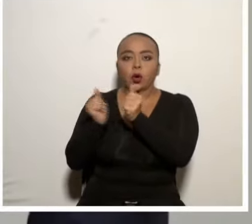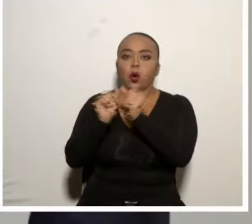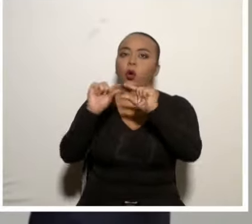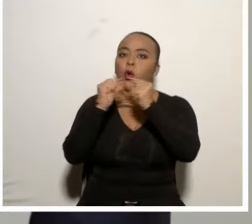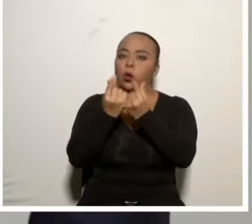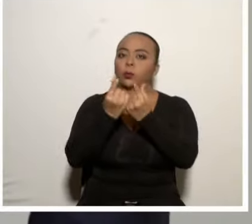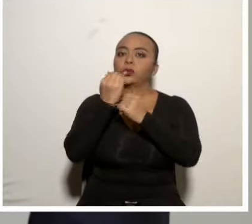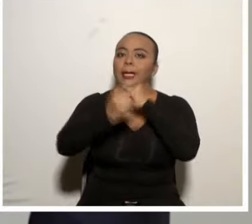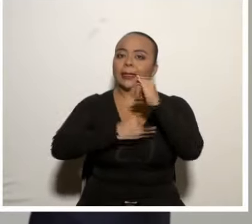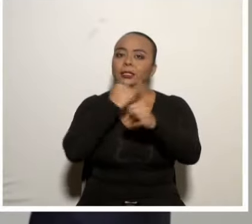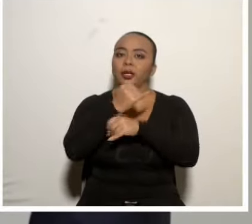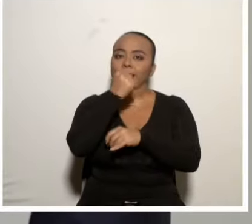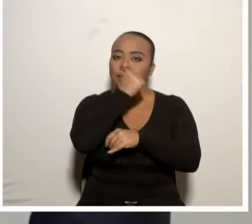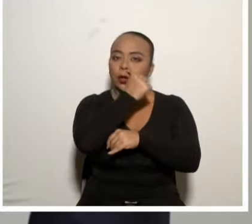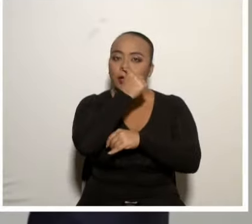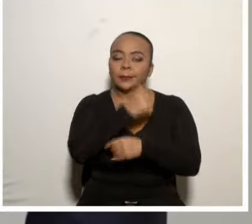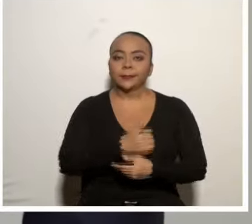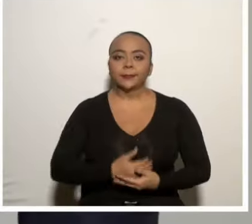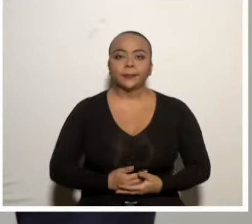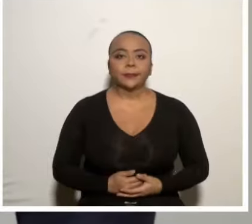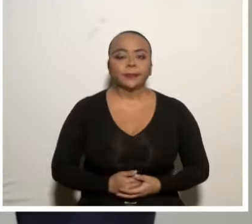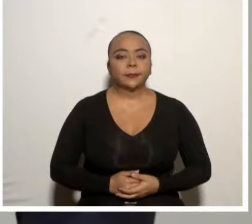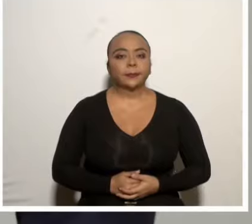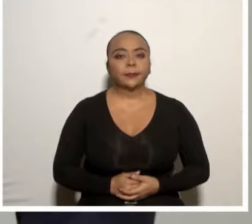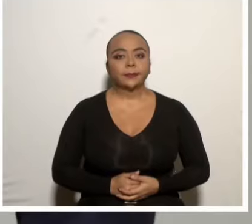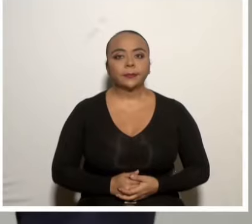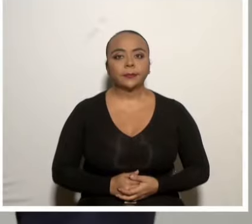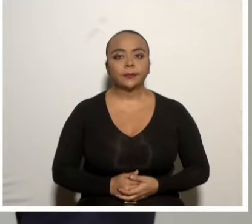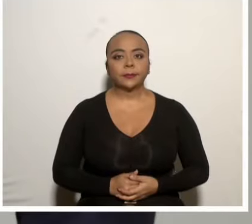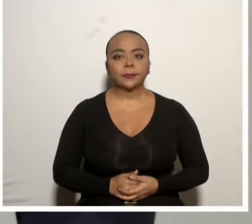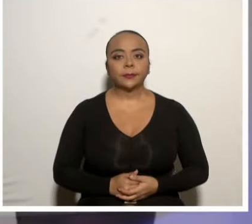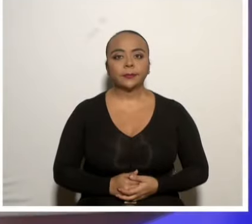carteles internacionales de la droga.